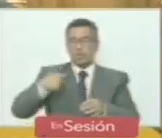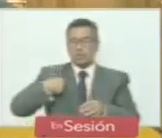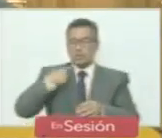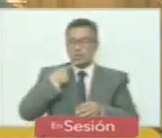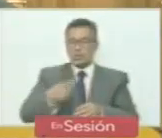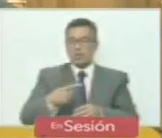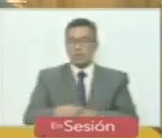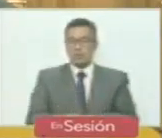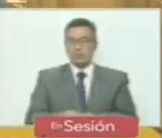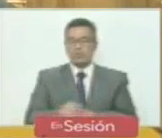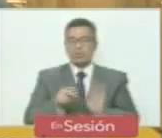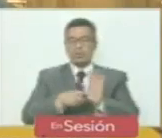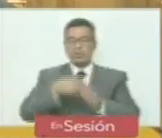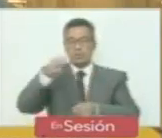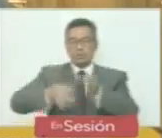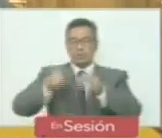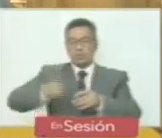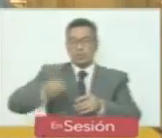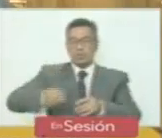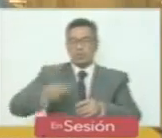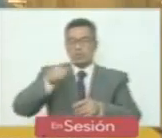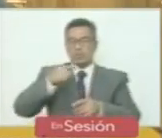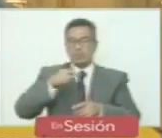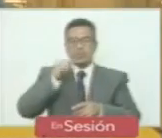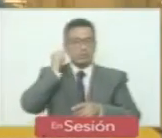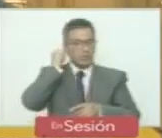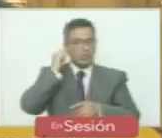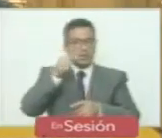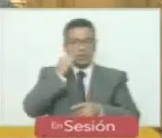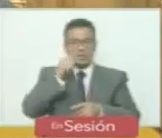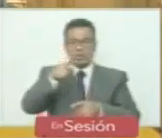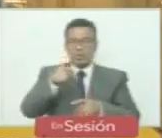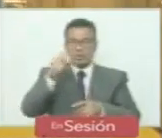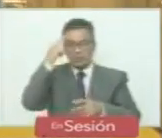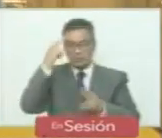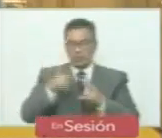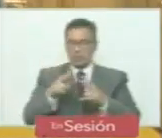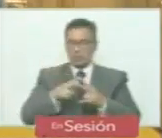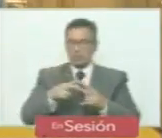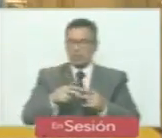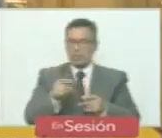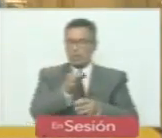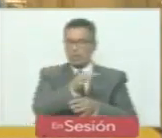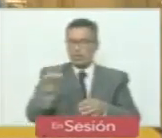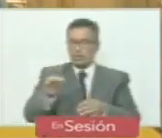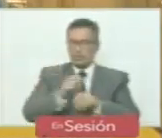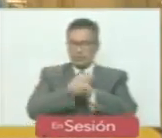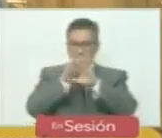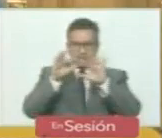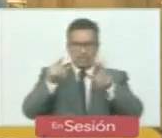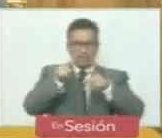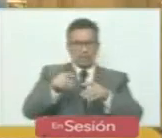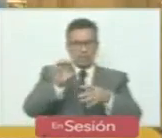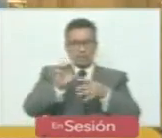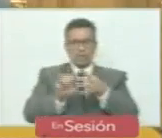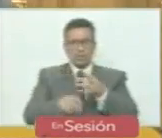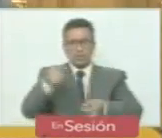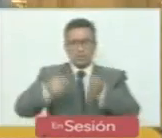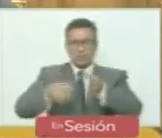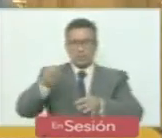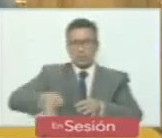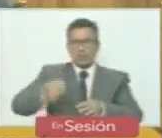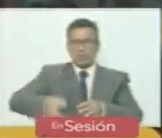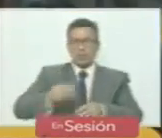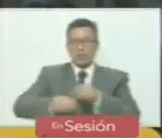pronuncie, que así se pronuncie la fiscal y se pronuncie el juez que está conociendo del caso. Creemos que quedan perfectamente claros los elementos jurídicos para